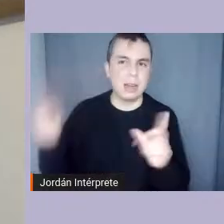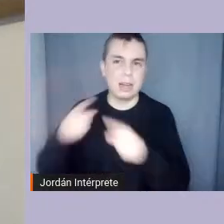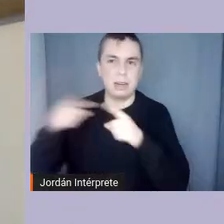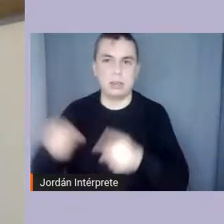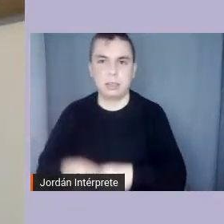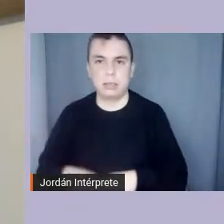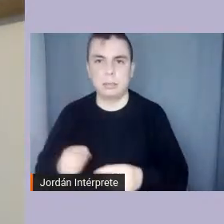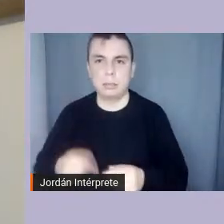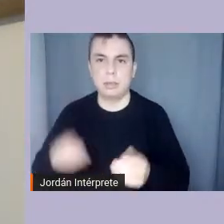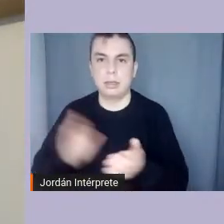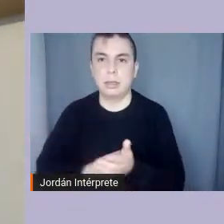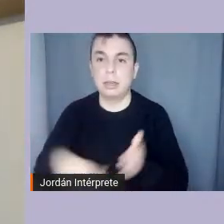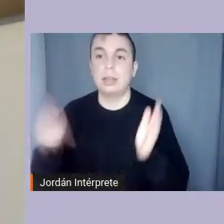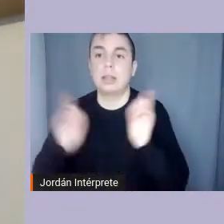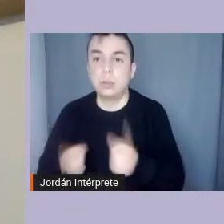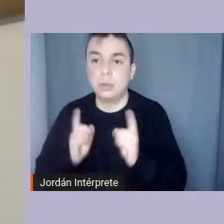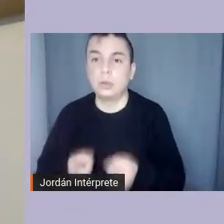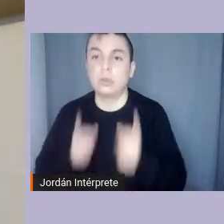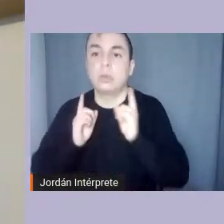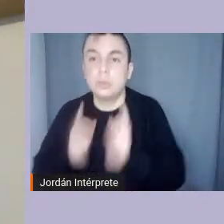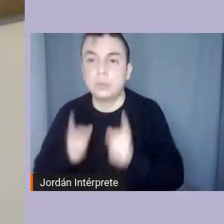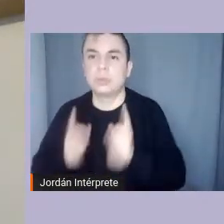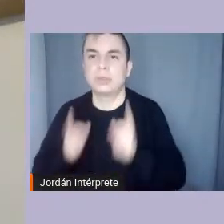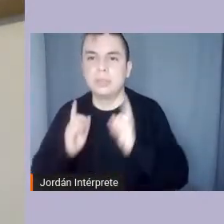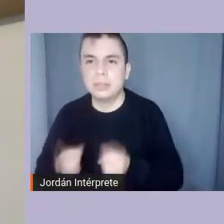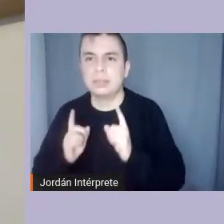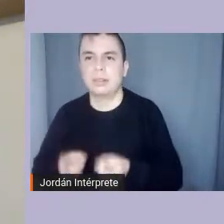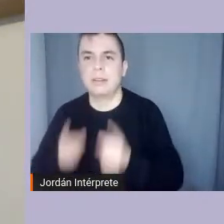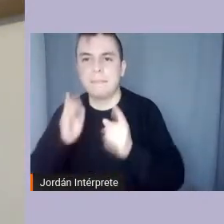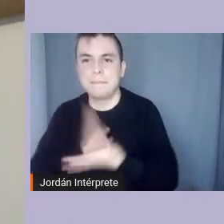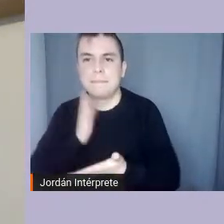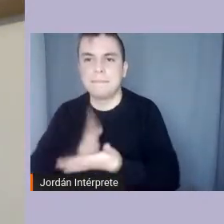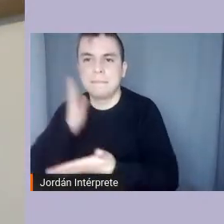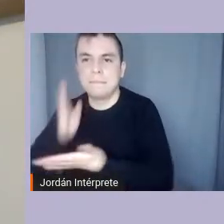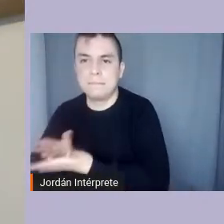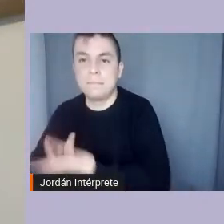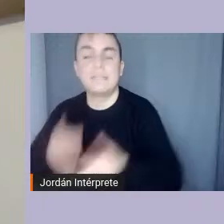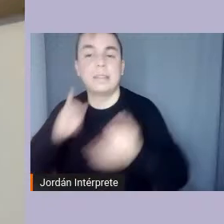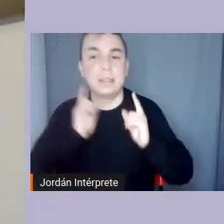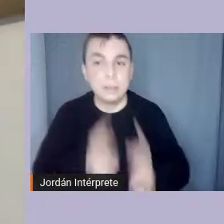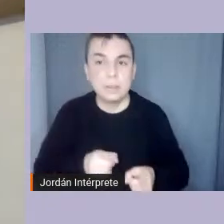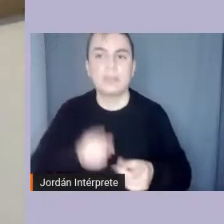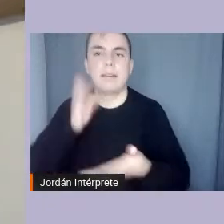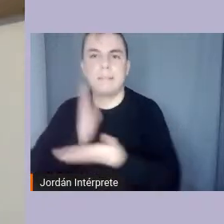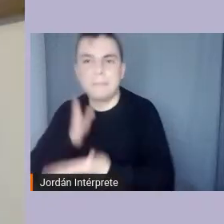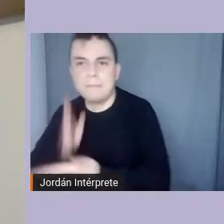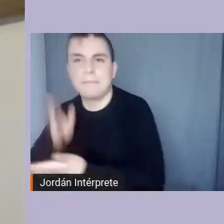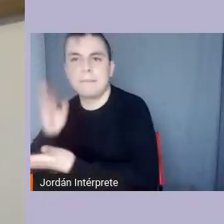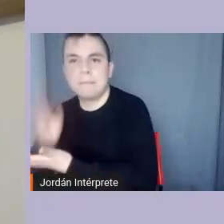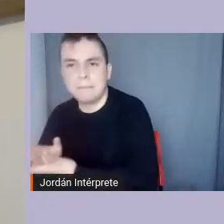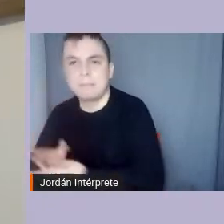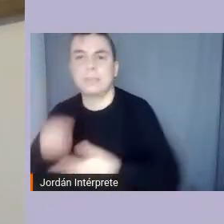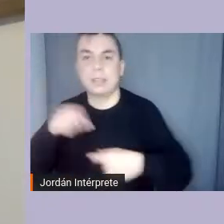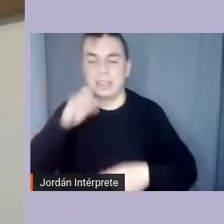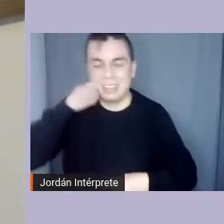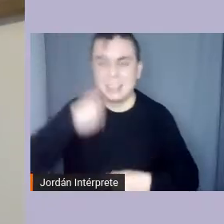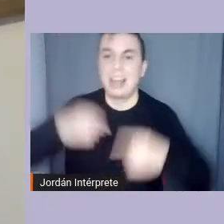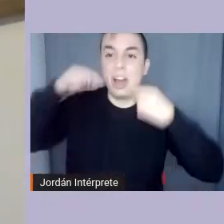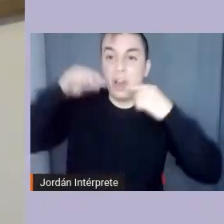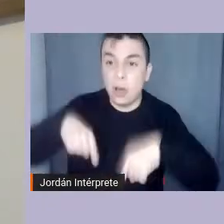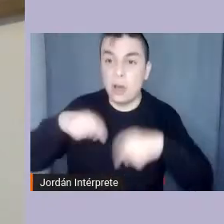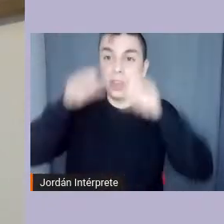Hoy desperté con ganas de cantar. Hoy desperté